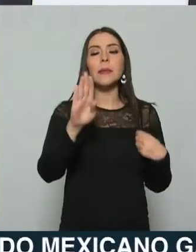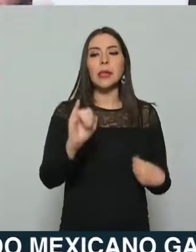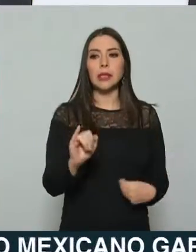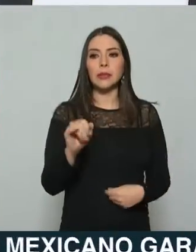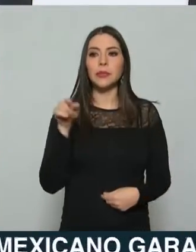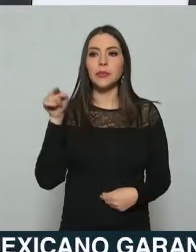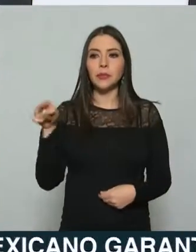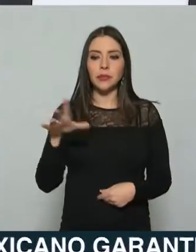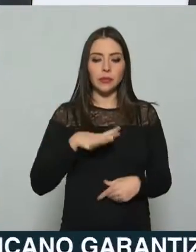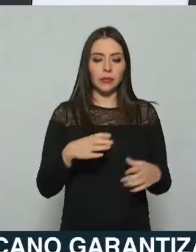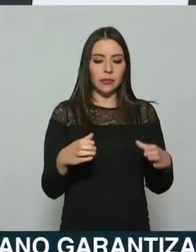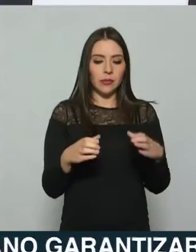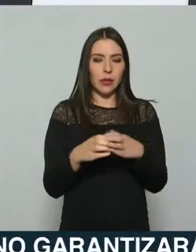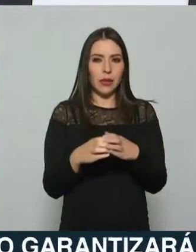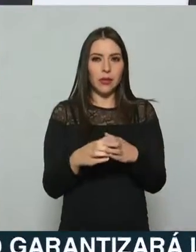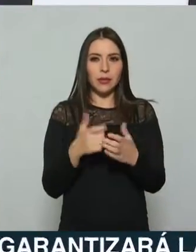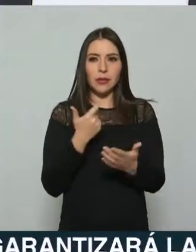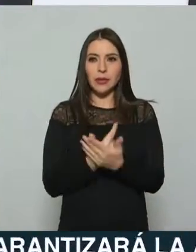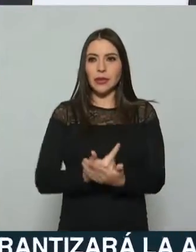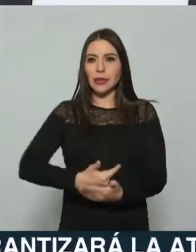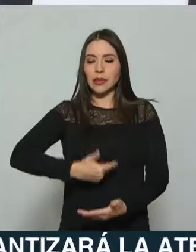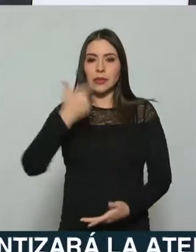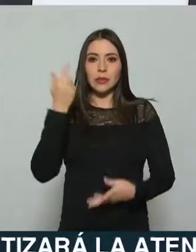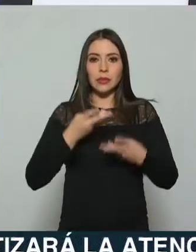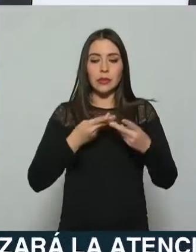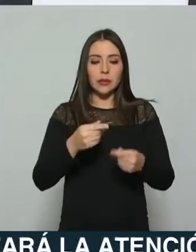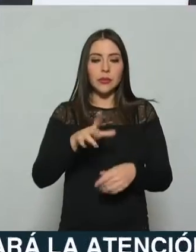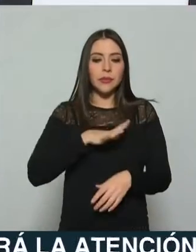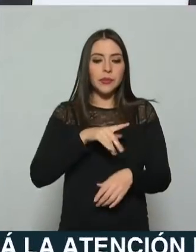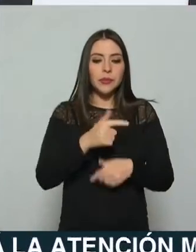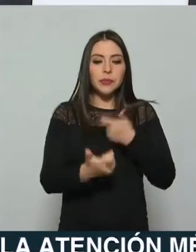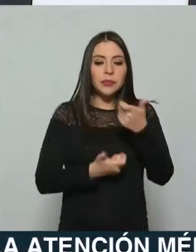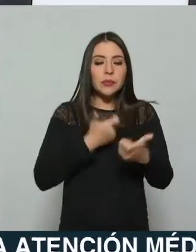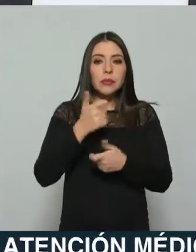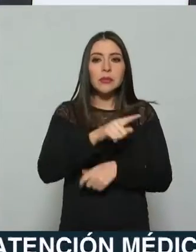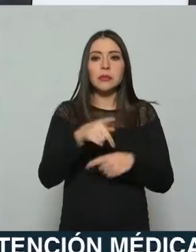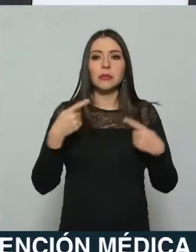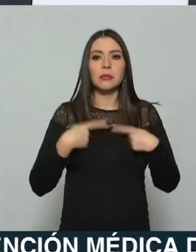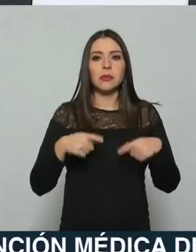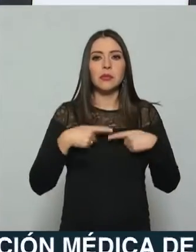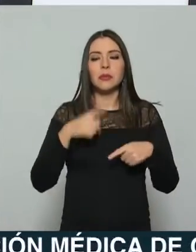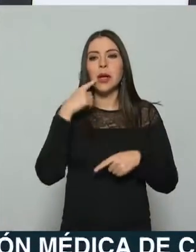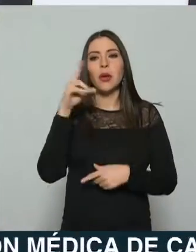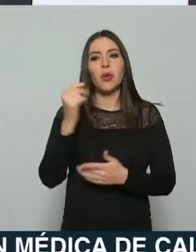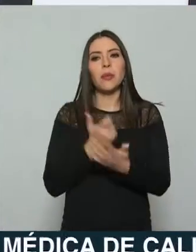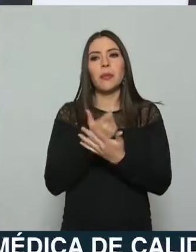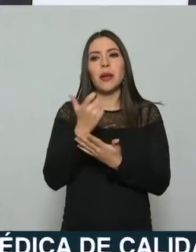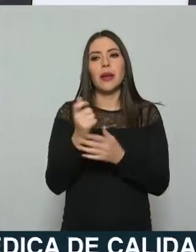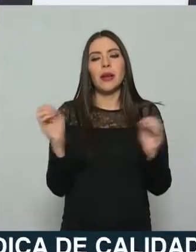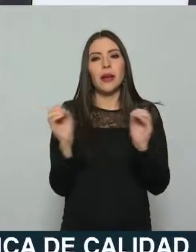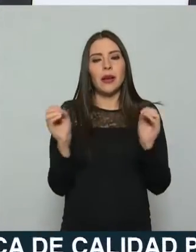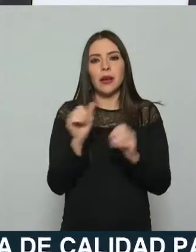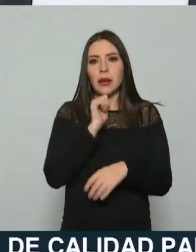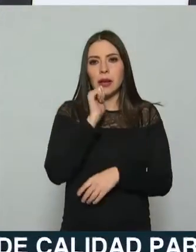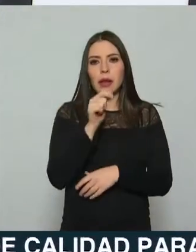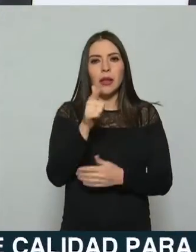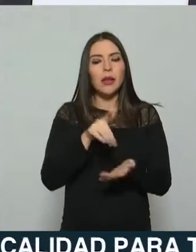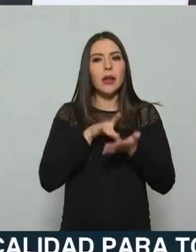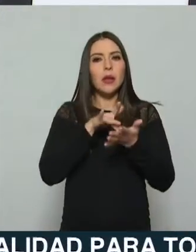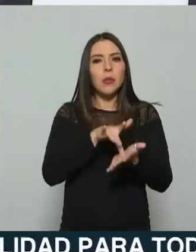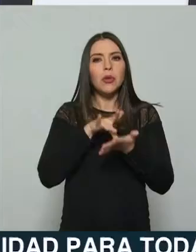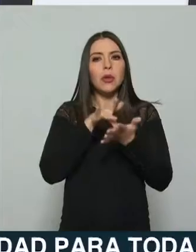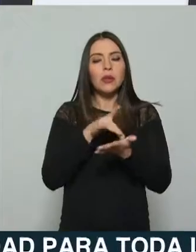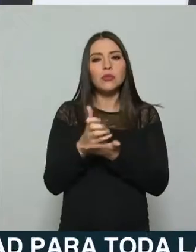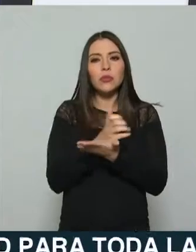hay un cierto número de padecimientos que ya están cubiertos. Entonces, el paciente en realidad no paga nada, ¿no? Okay. O sea, se le cubre todo el costo de